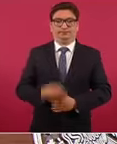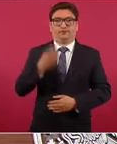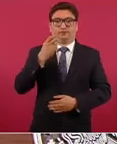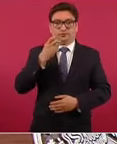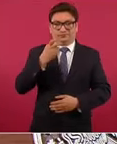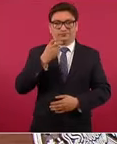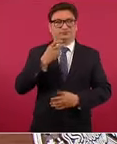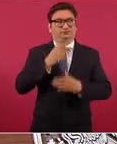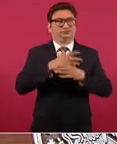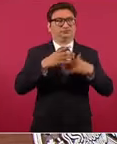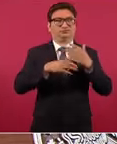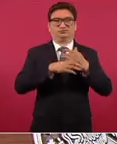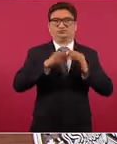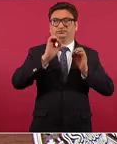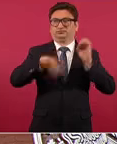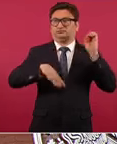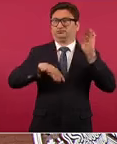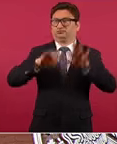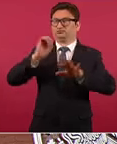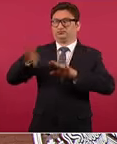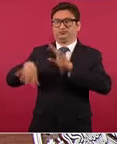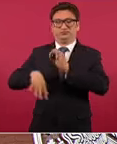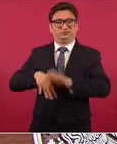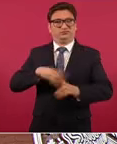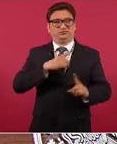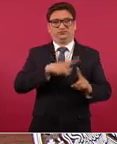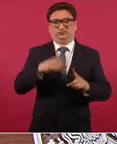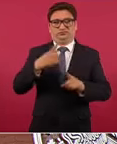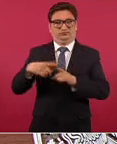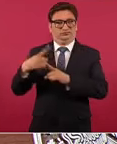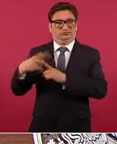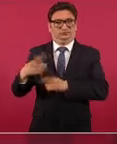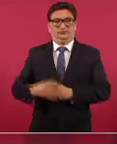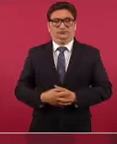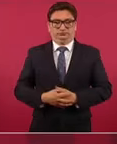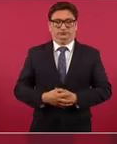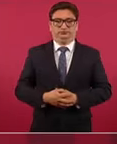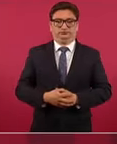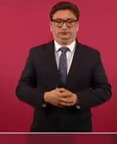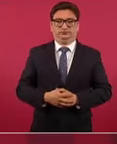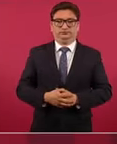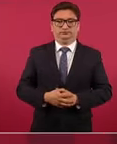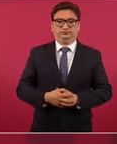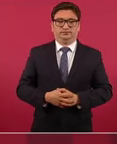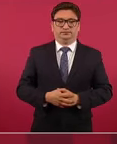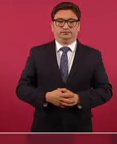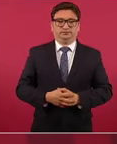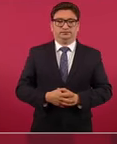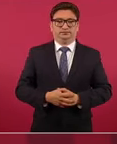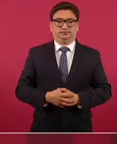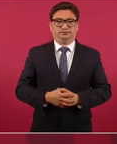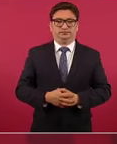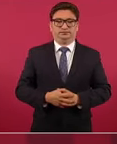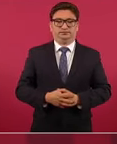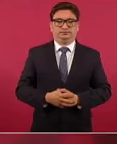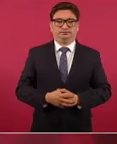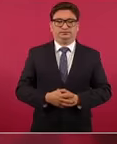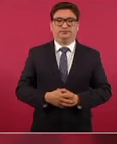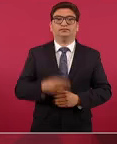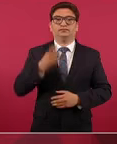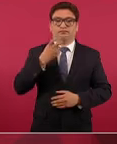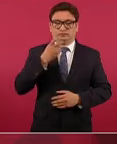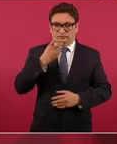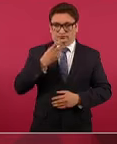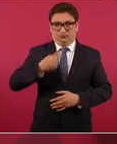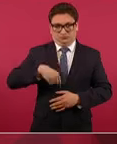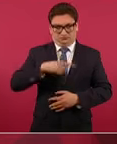tiradero por todos lados entonces eso se está resolviendo